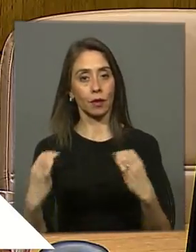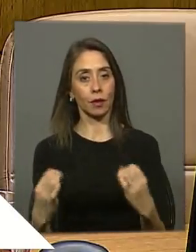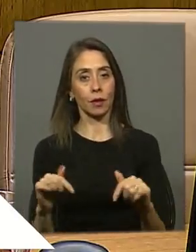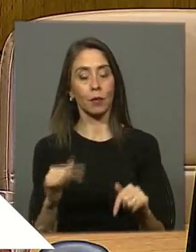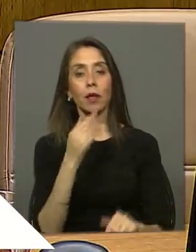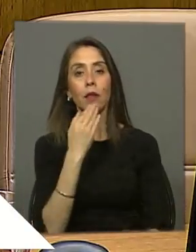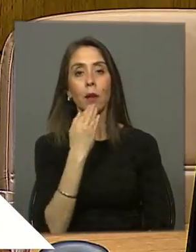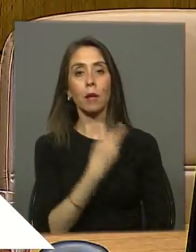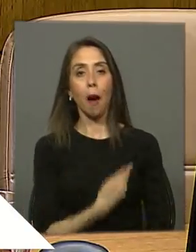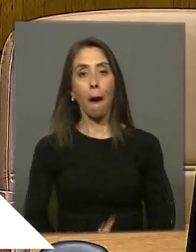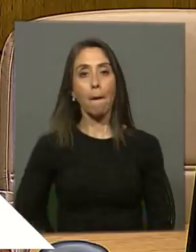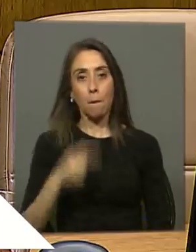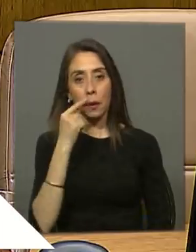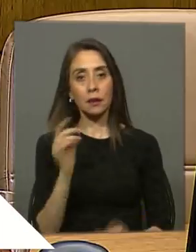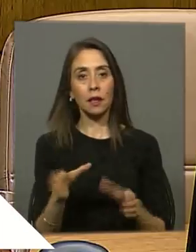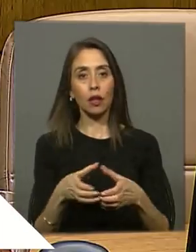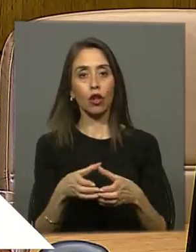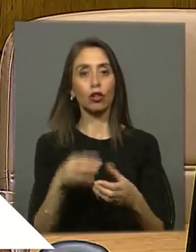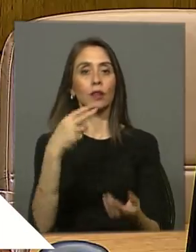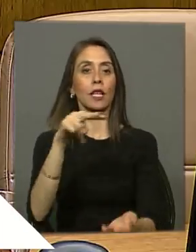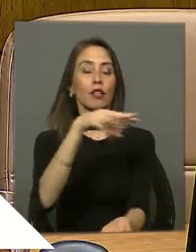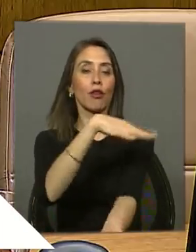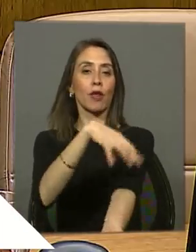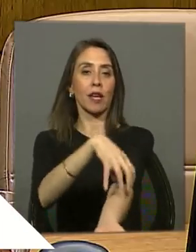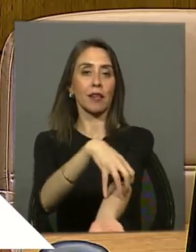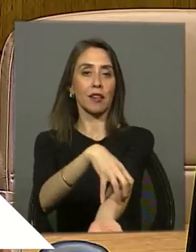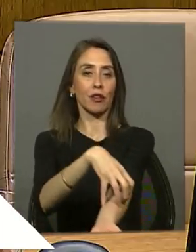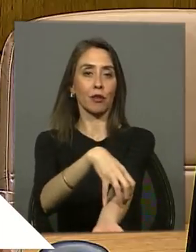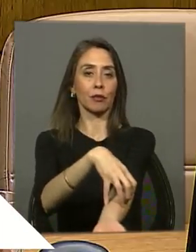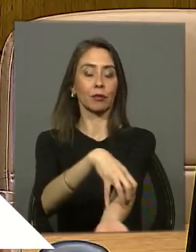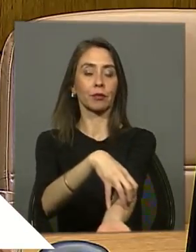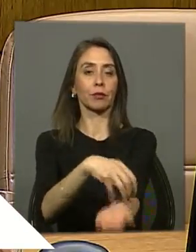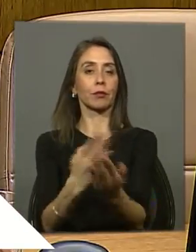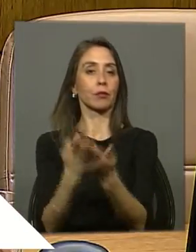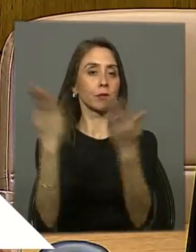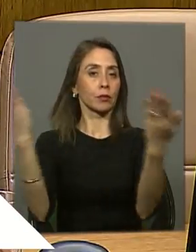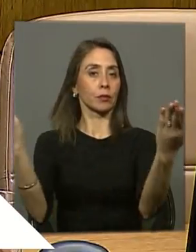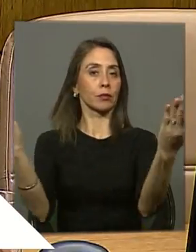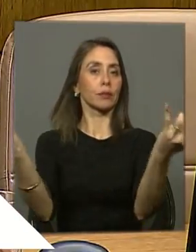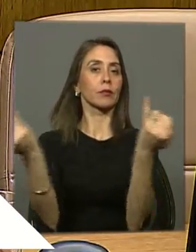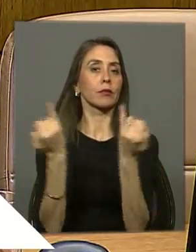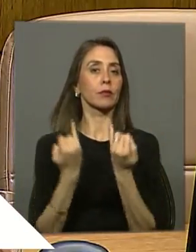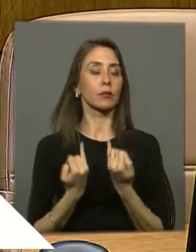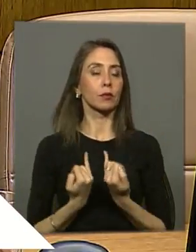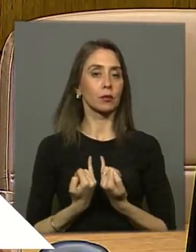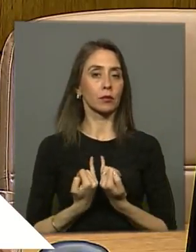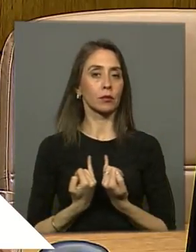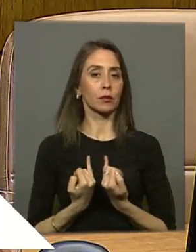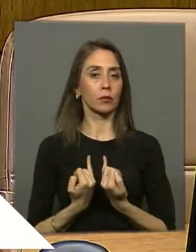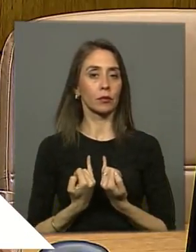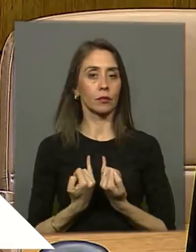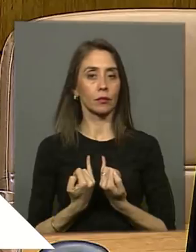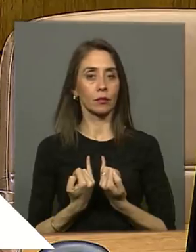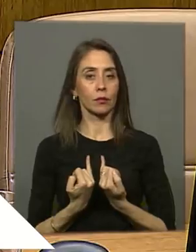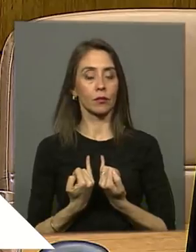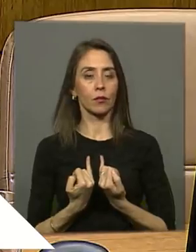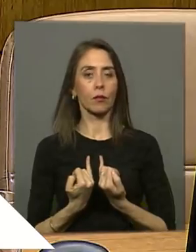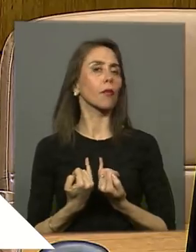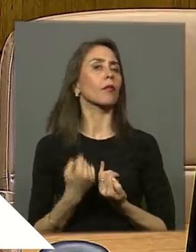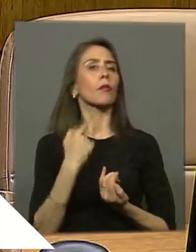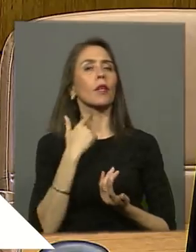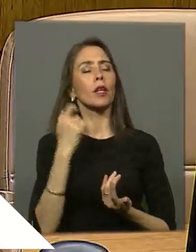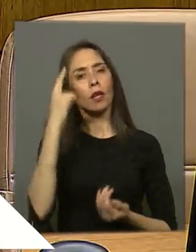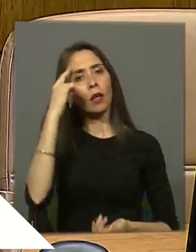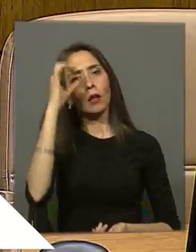presidente del consejo regional de la misma región a fin de que se me informe de los criterios